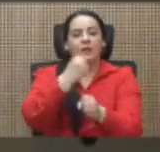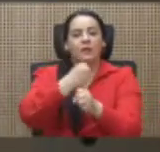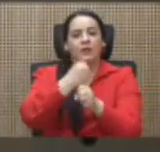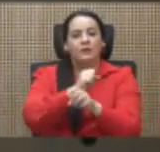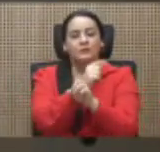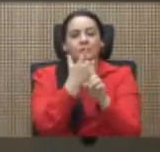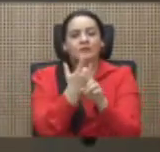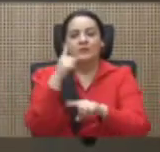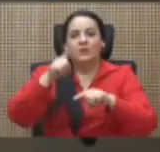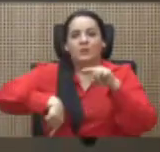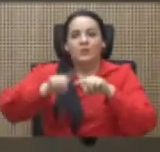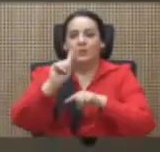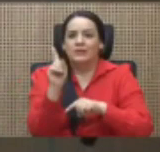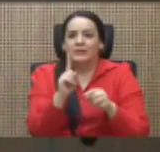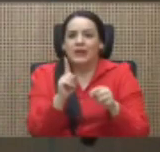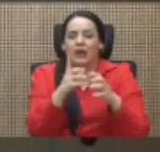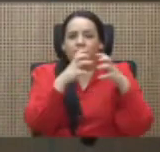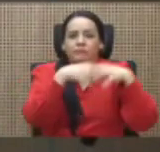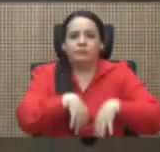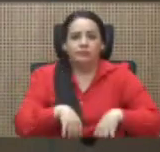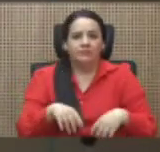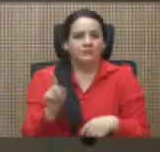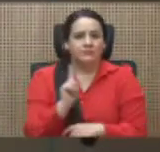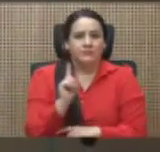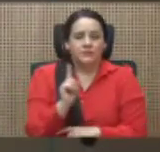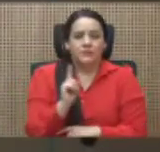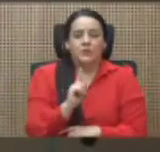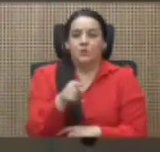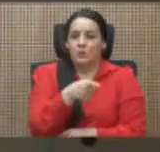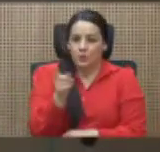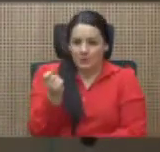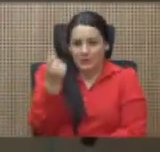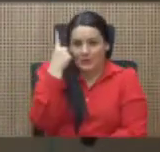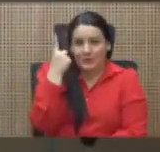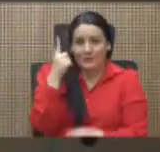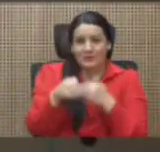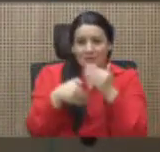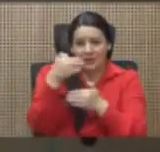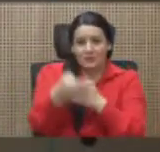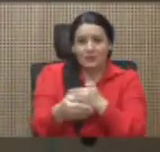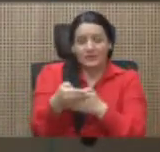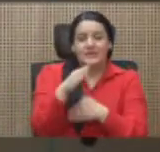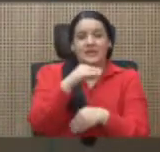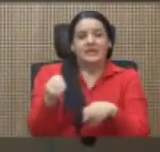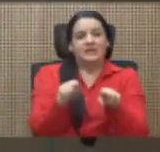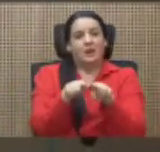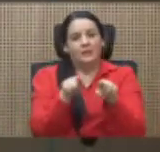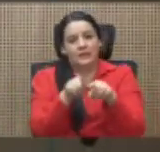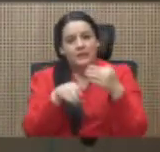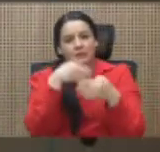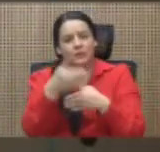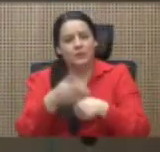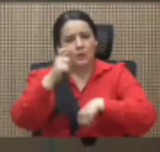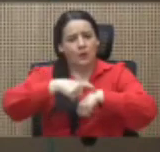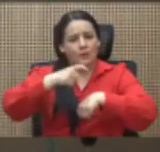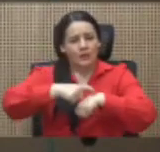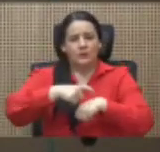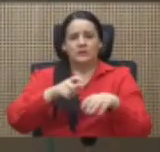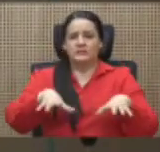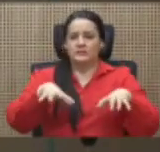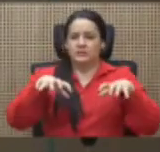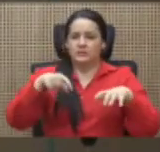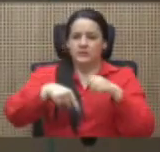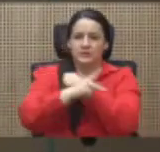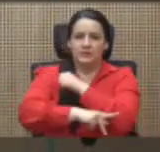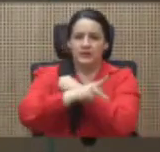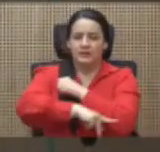no se podían traer abajo. Comprendieron eso después, incluso después de un momento tenso en este país donde hubo un